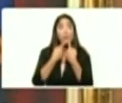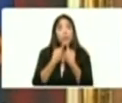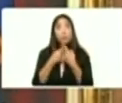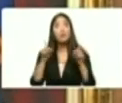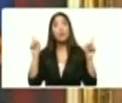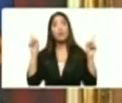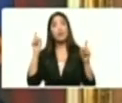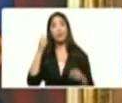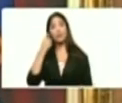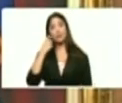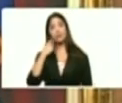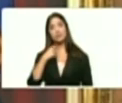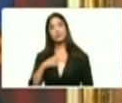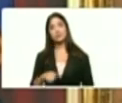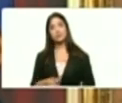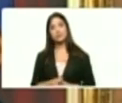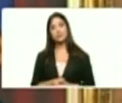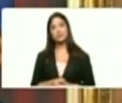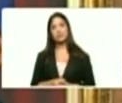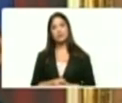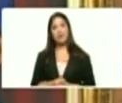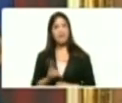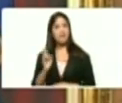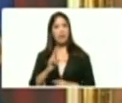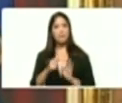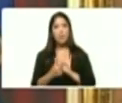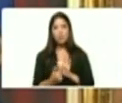hicieron, público, sacaron, los cuchillos, así,